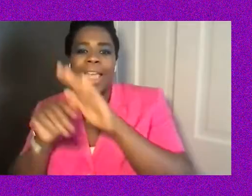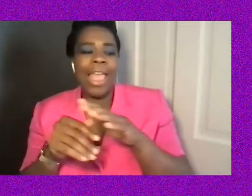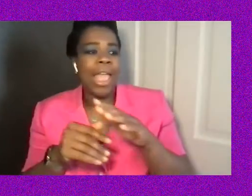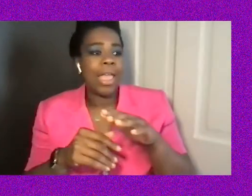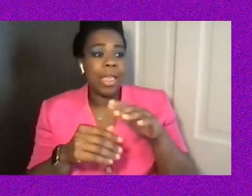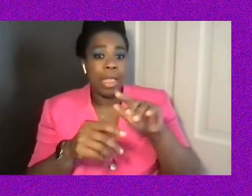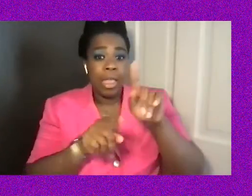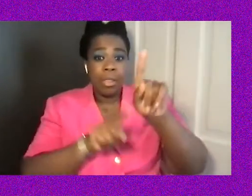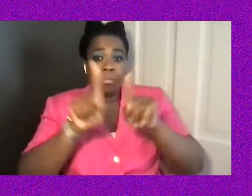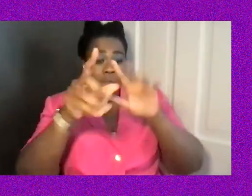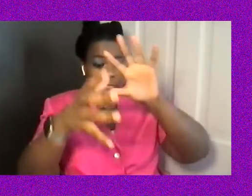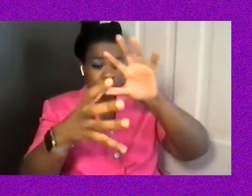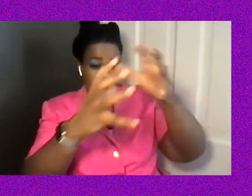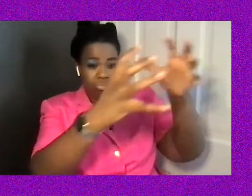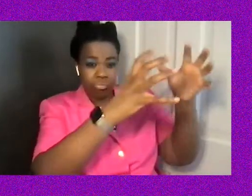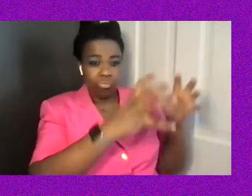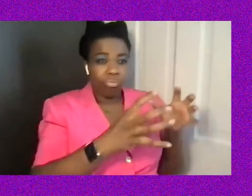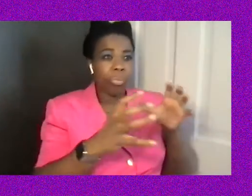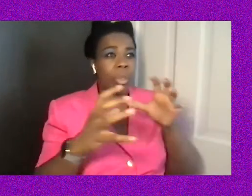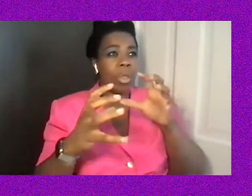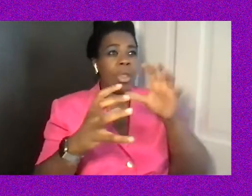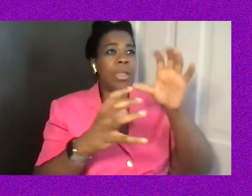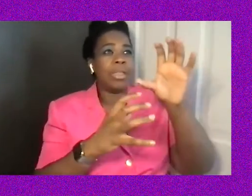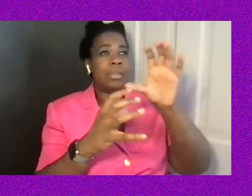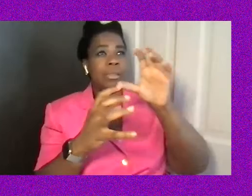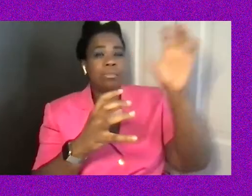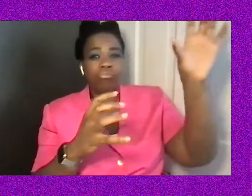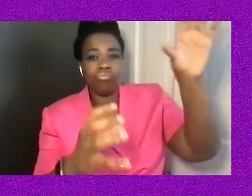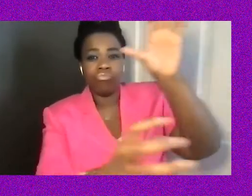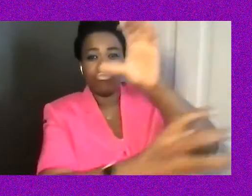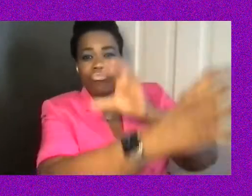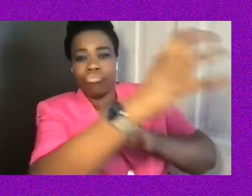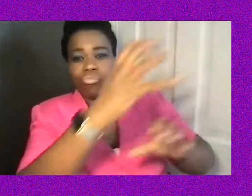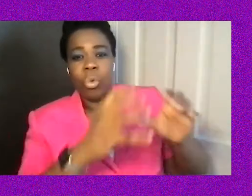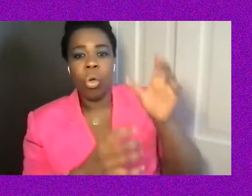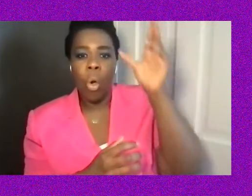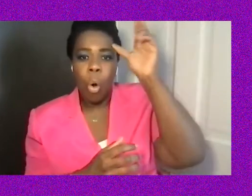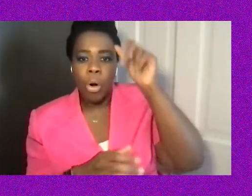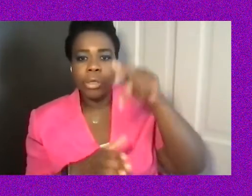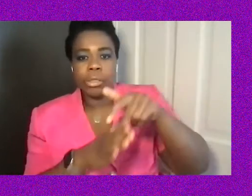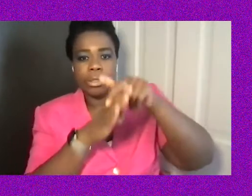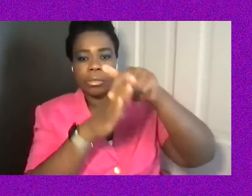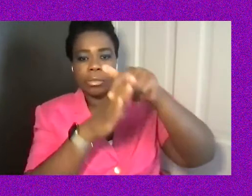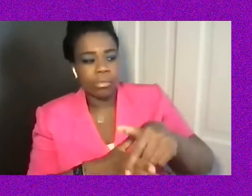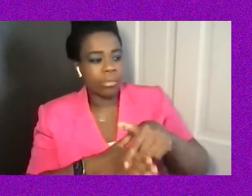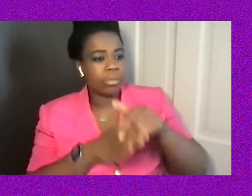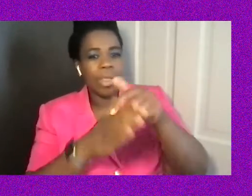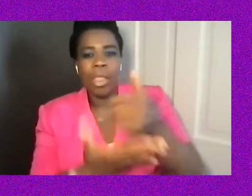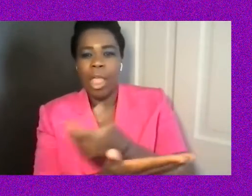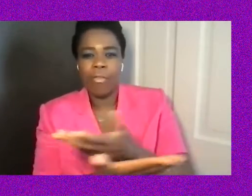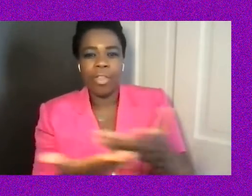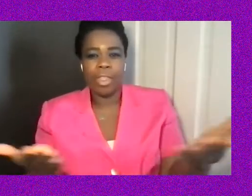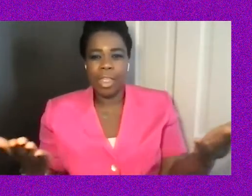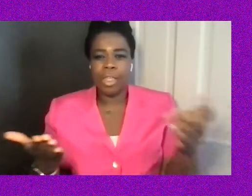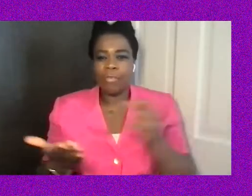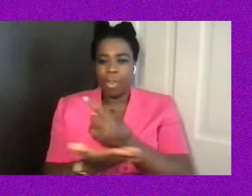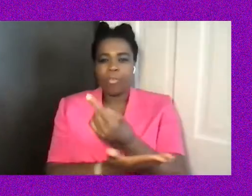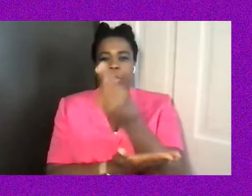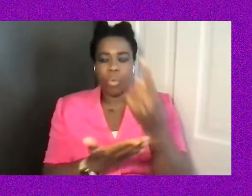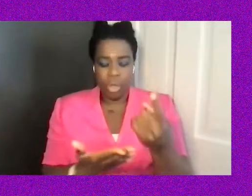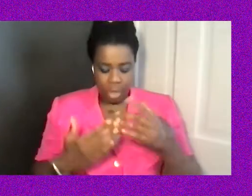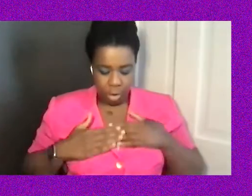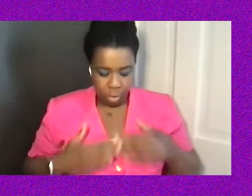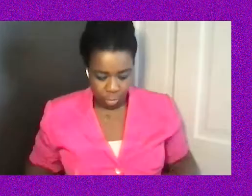Desde el principio de la tierra, las planetas que siguen quemando debajo del sol y sus